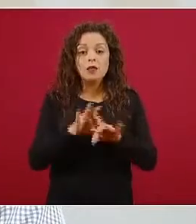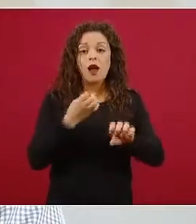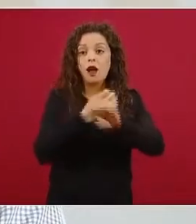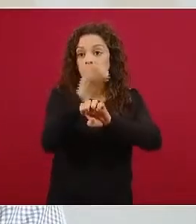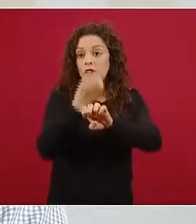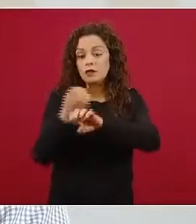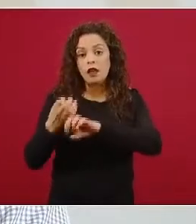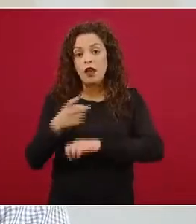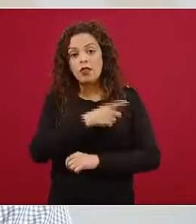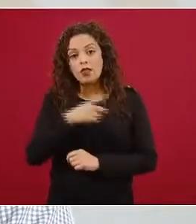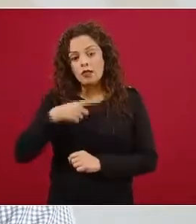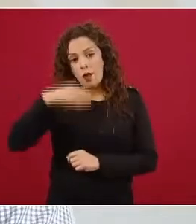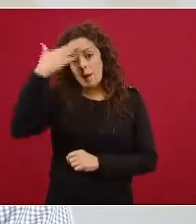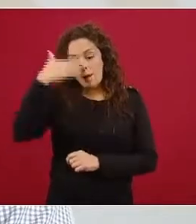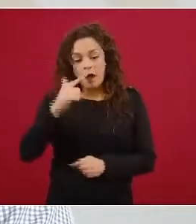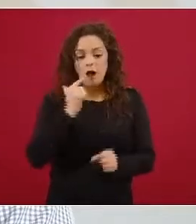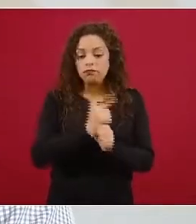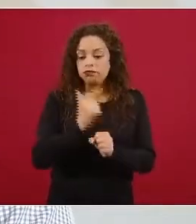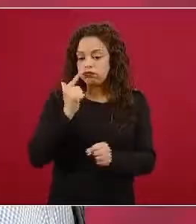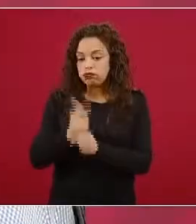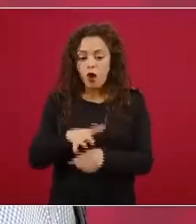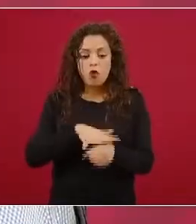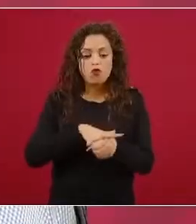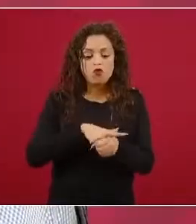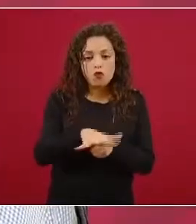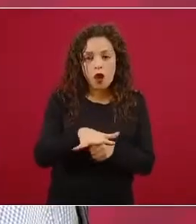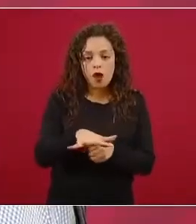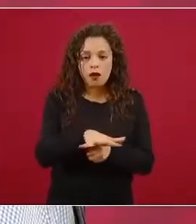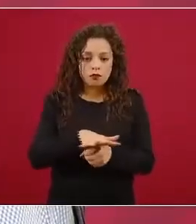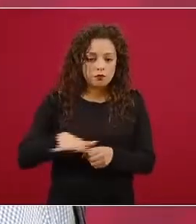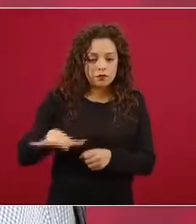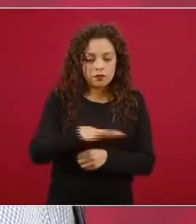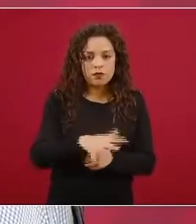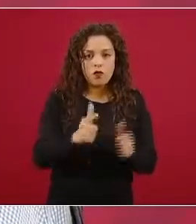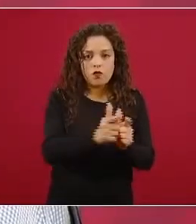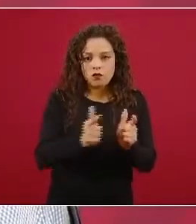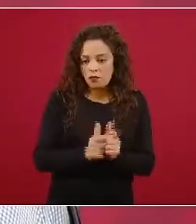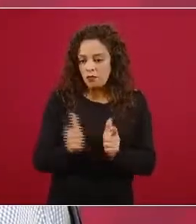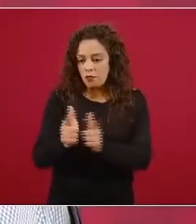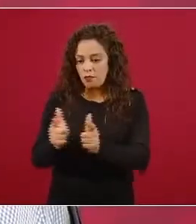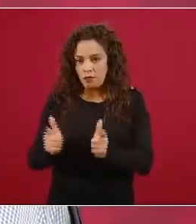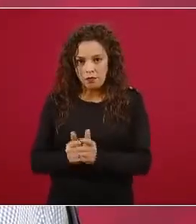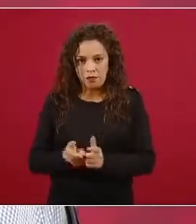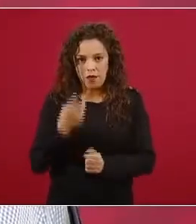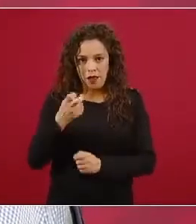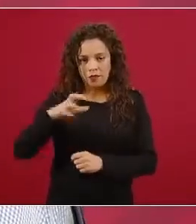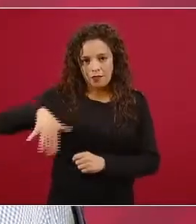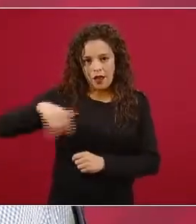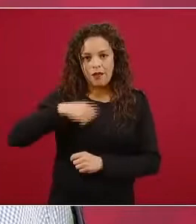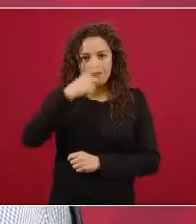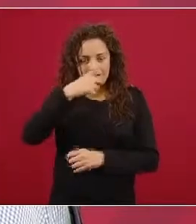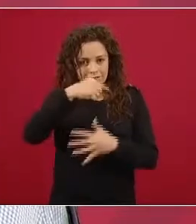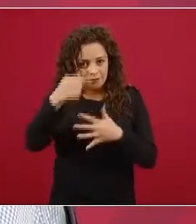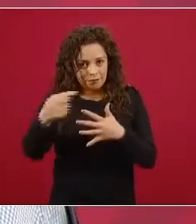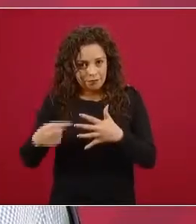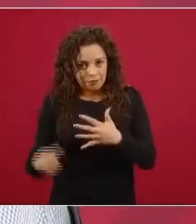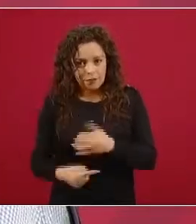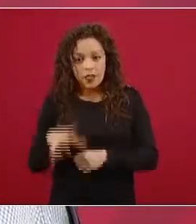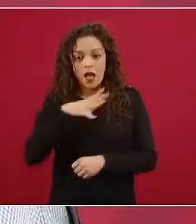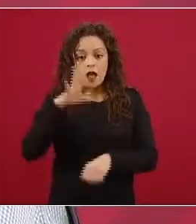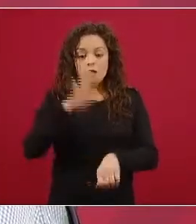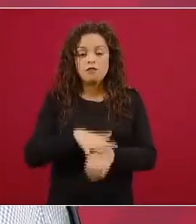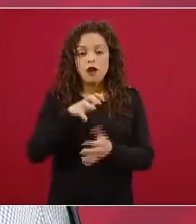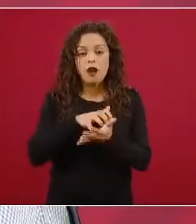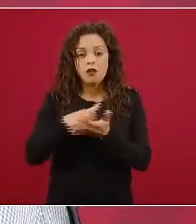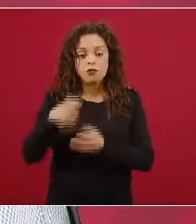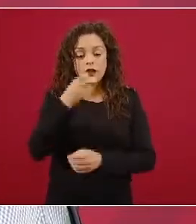identificar cuál o en qué grupo de todo lo que acabamos de comentar estarían la mayor cantidad de